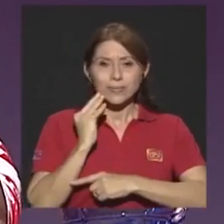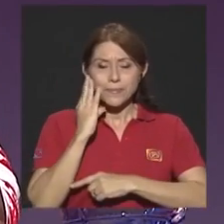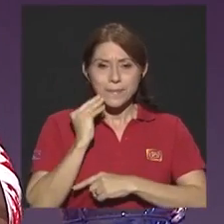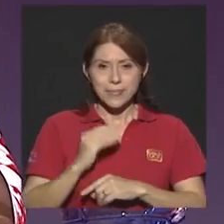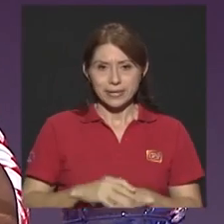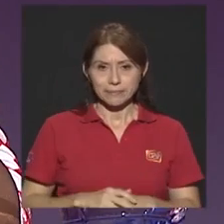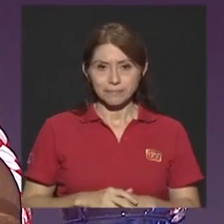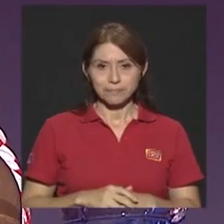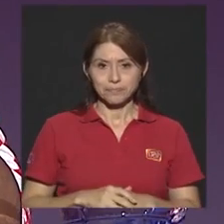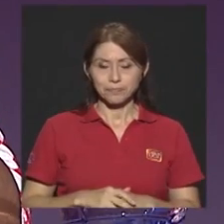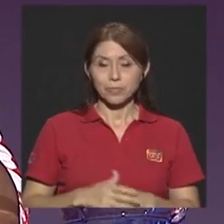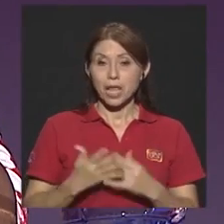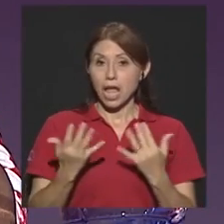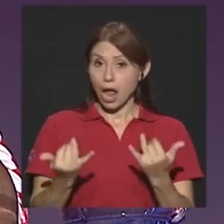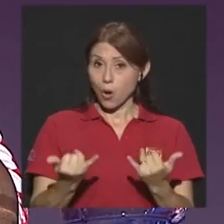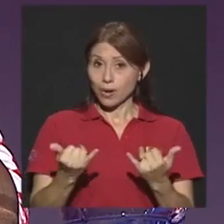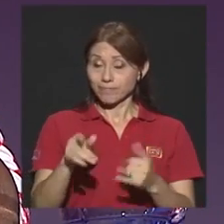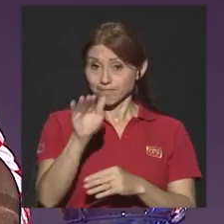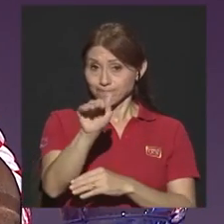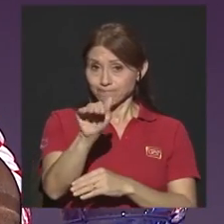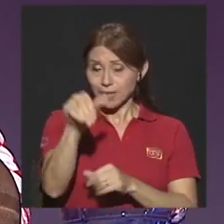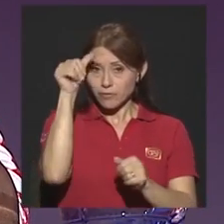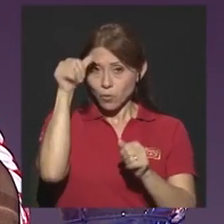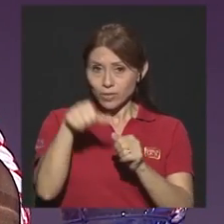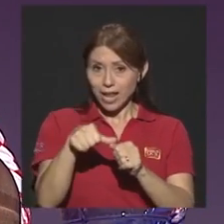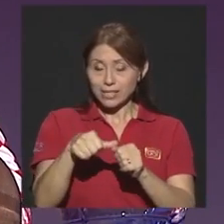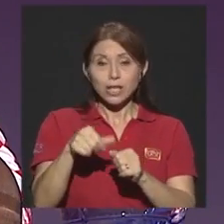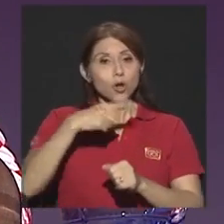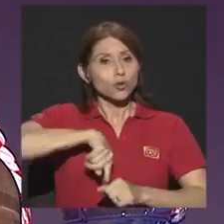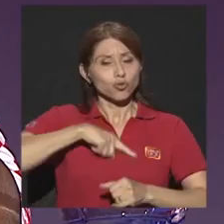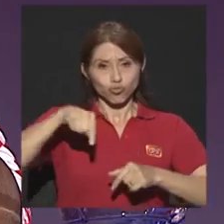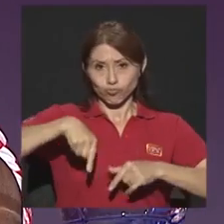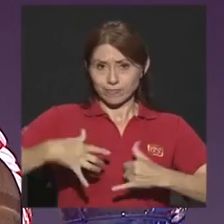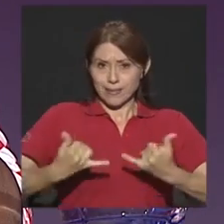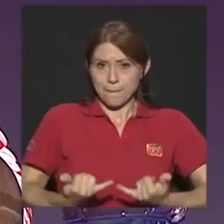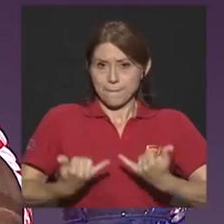Voy a recordarles sí, que estamos en vivo y que usted puede llamarnos al